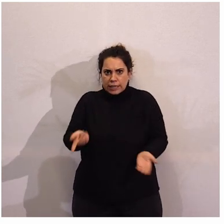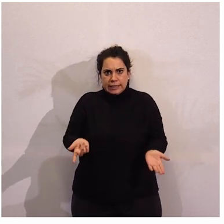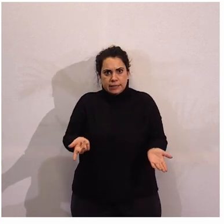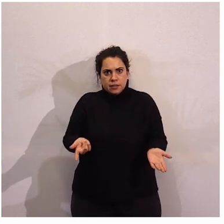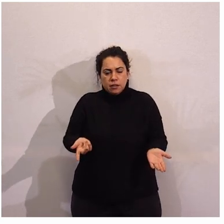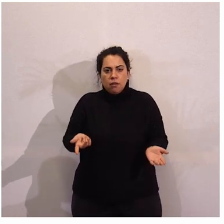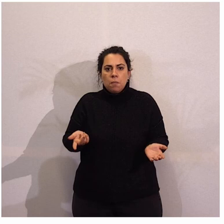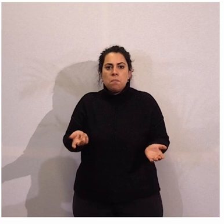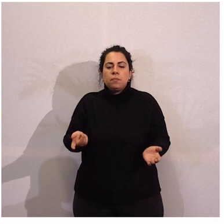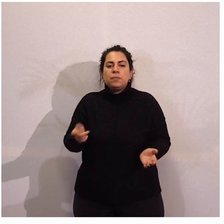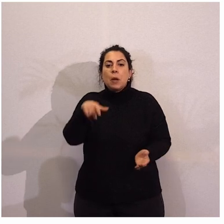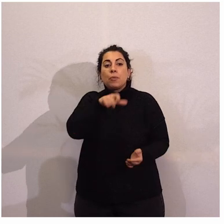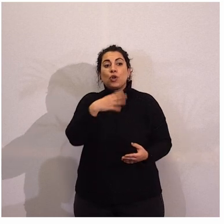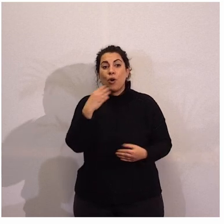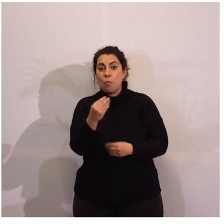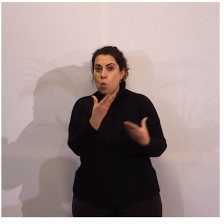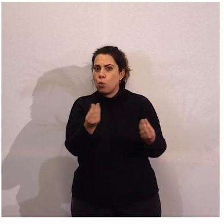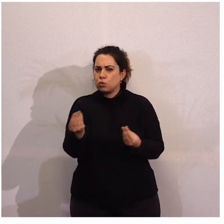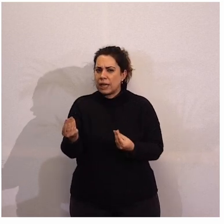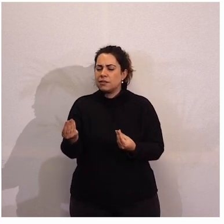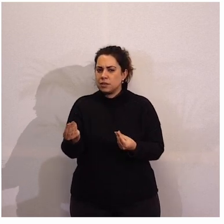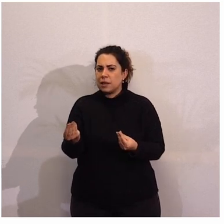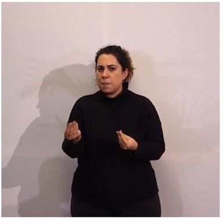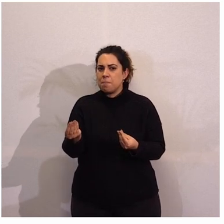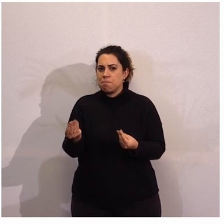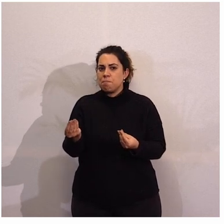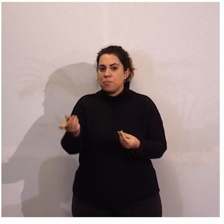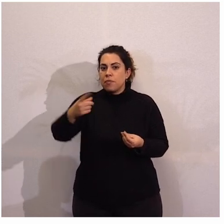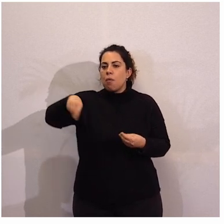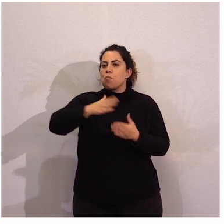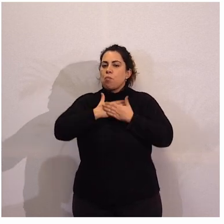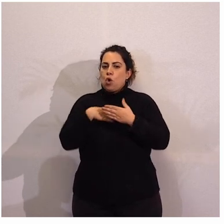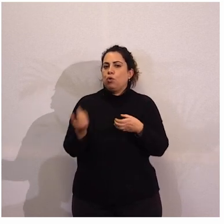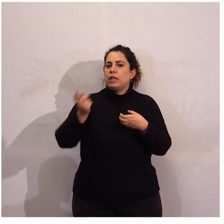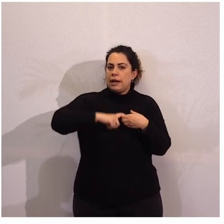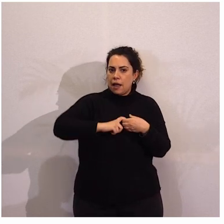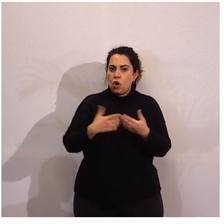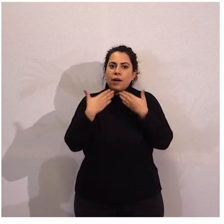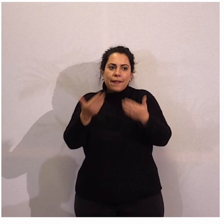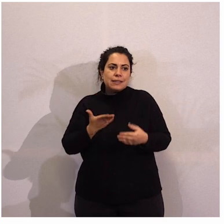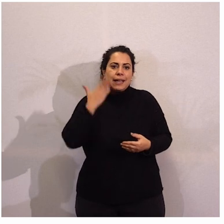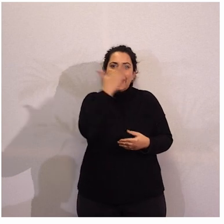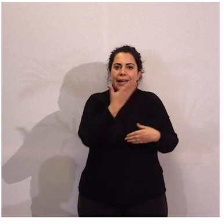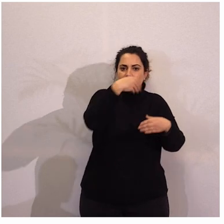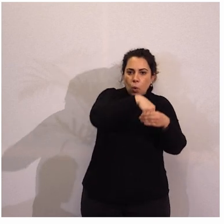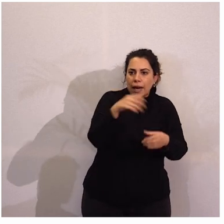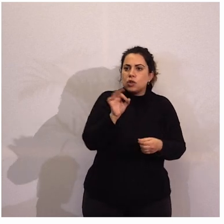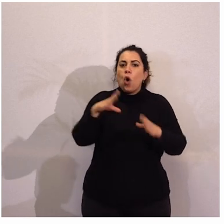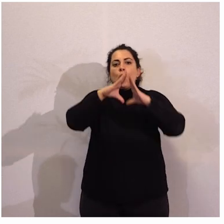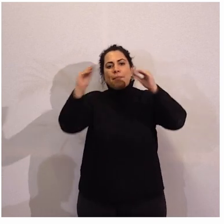Hay muchas personas jóvenes, muchas, que hacen voluntariado a través de las escuelas, a través de